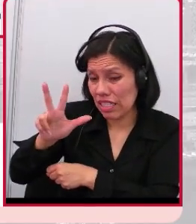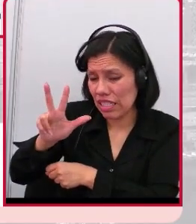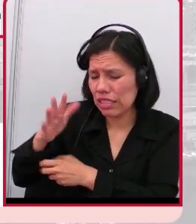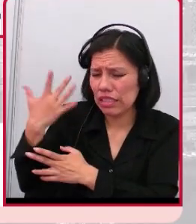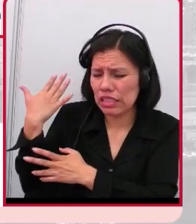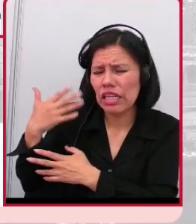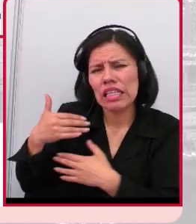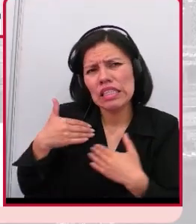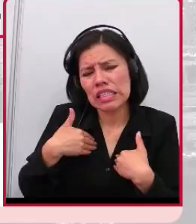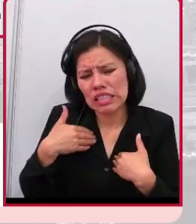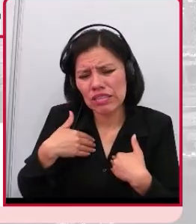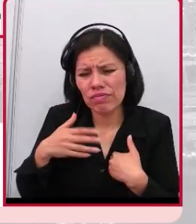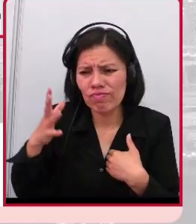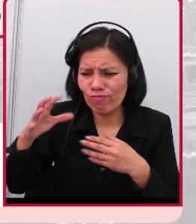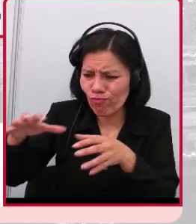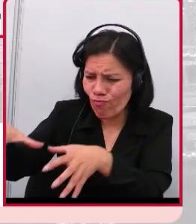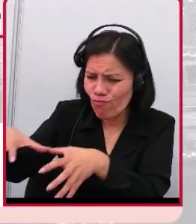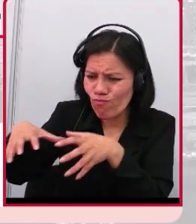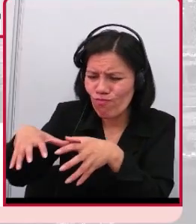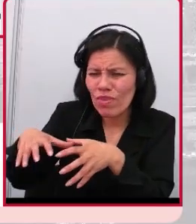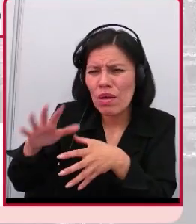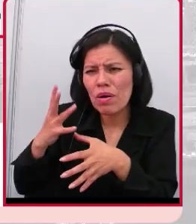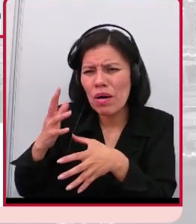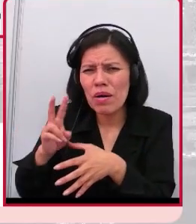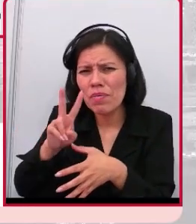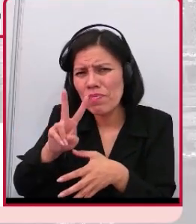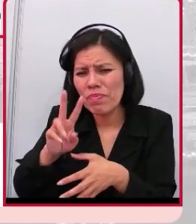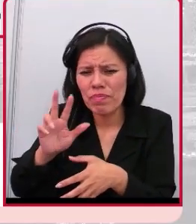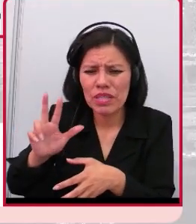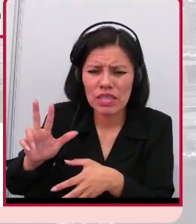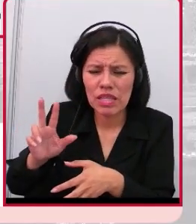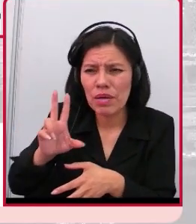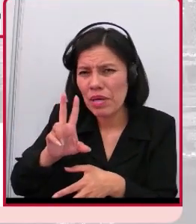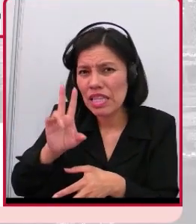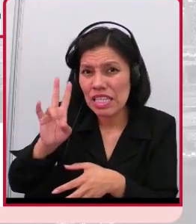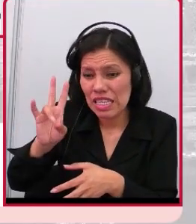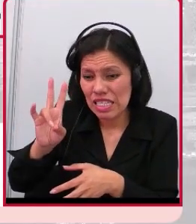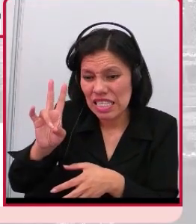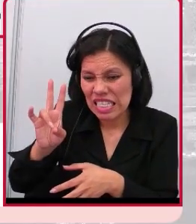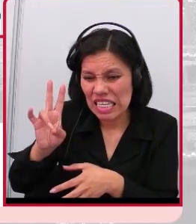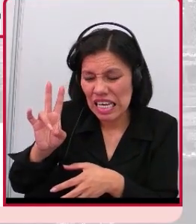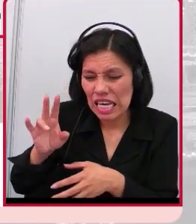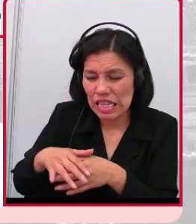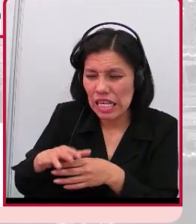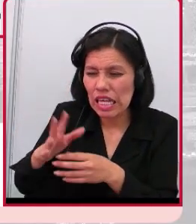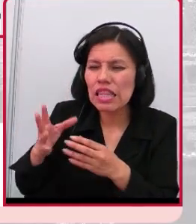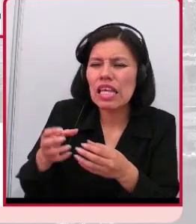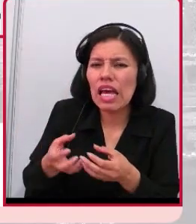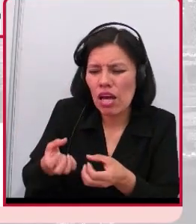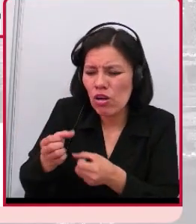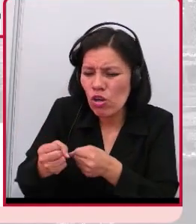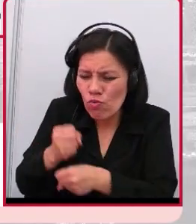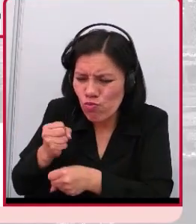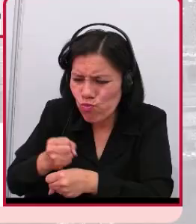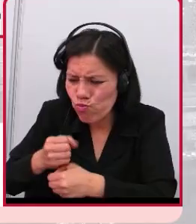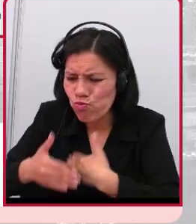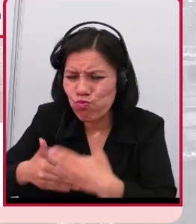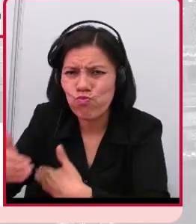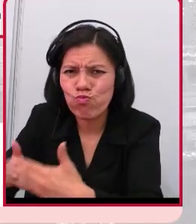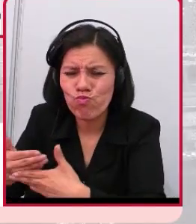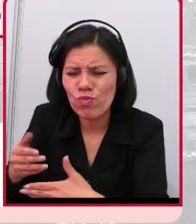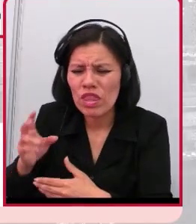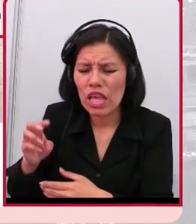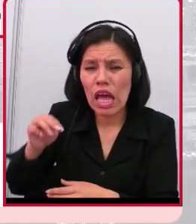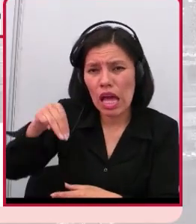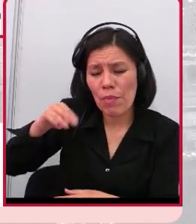de 27% de lo que estuvo programado, proyectado en nuestro presupuesto para la producción de molibdeno, cercano a 64